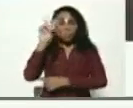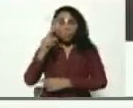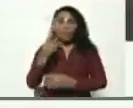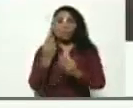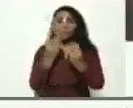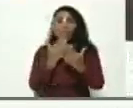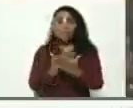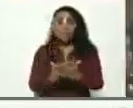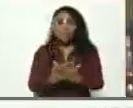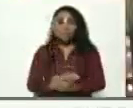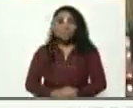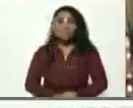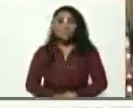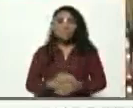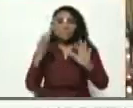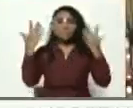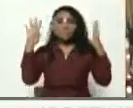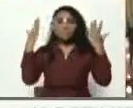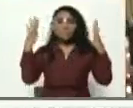gracias.